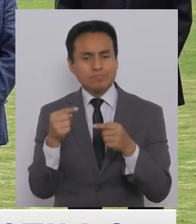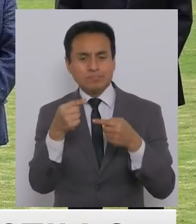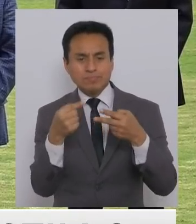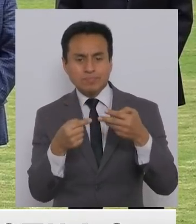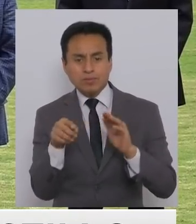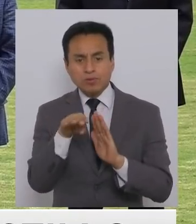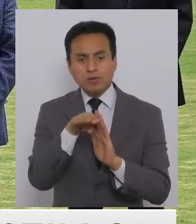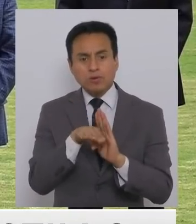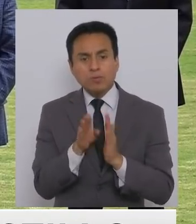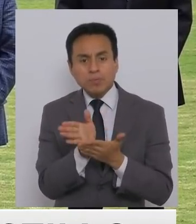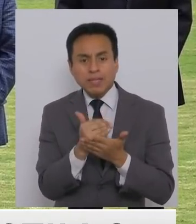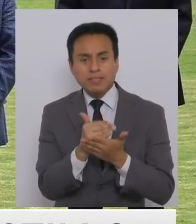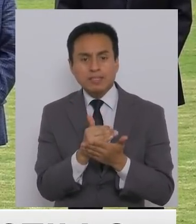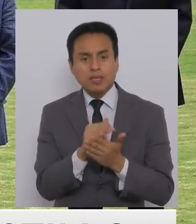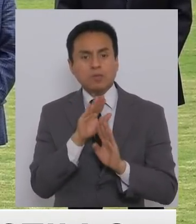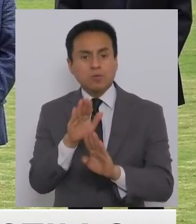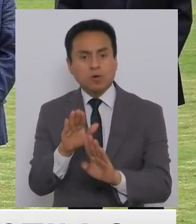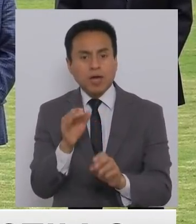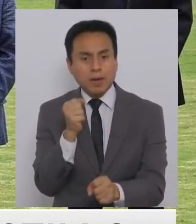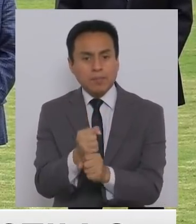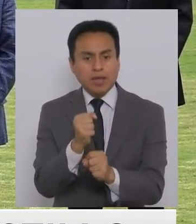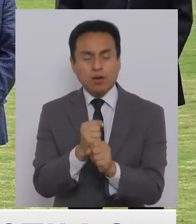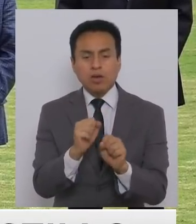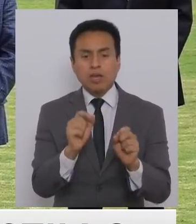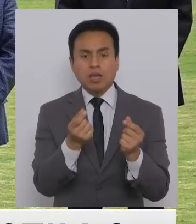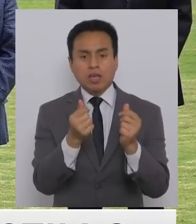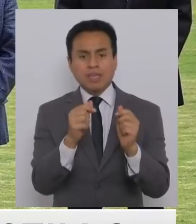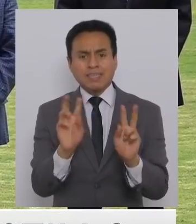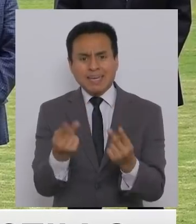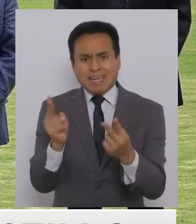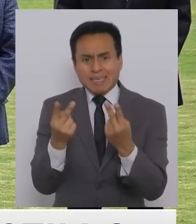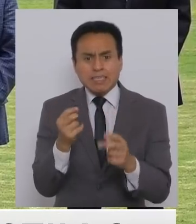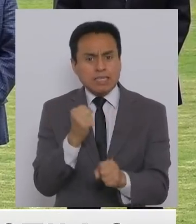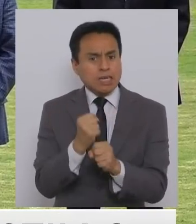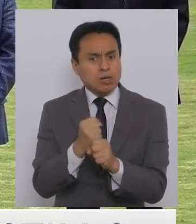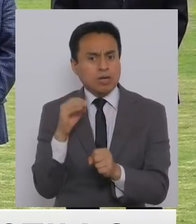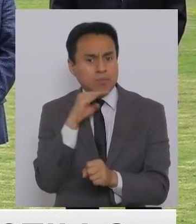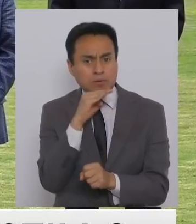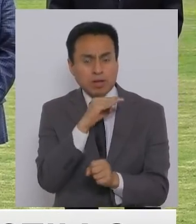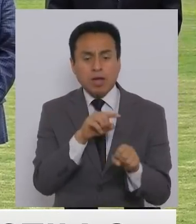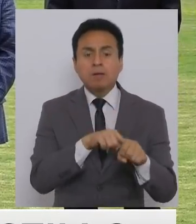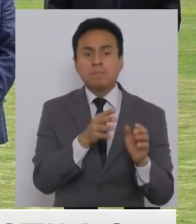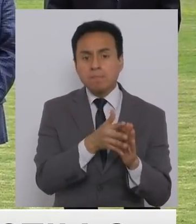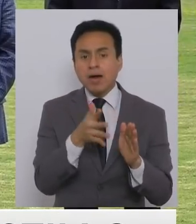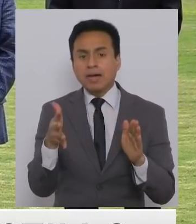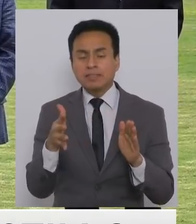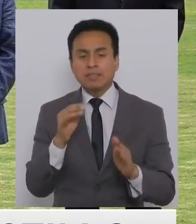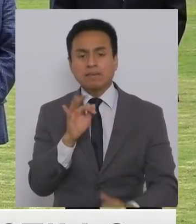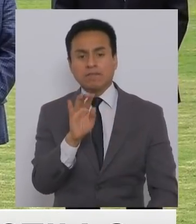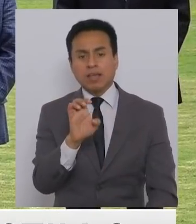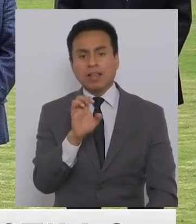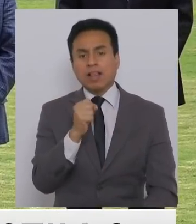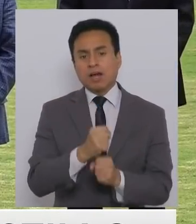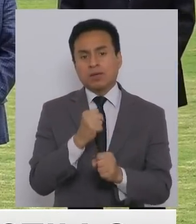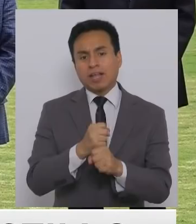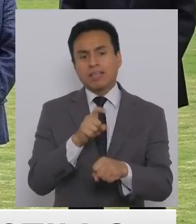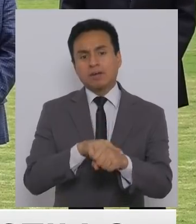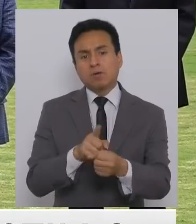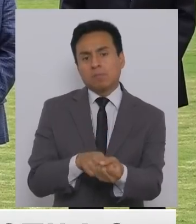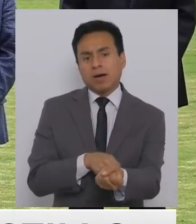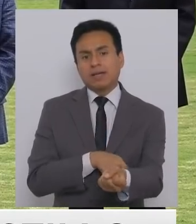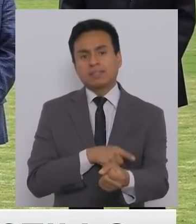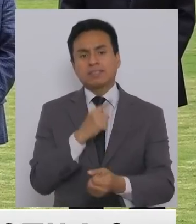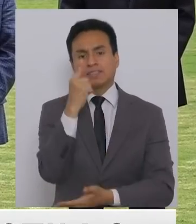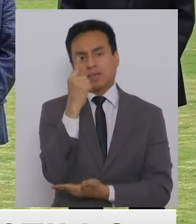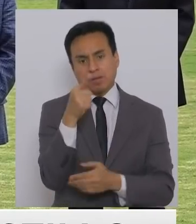planes proempleo en la rápida recuperación de los empleos, que vamos a prorrogar el IFE laboral más allá del mes de